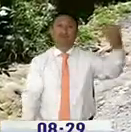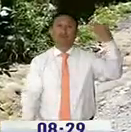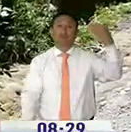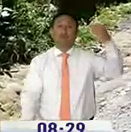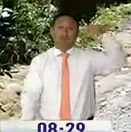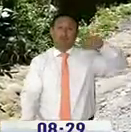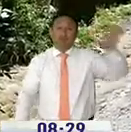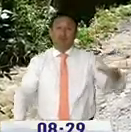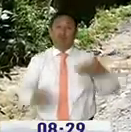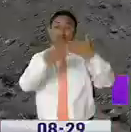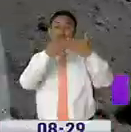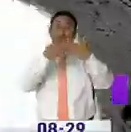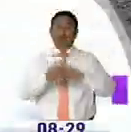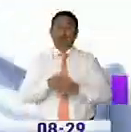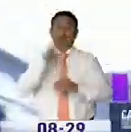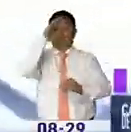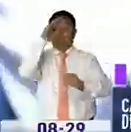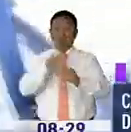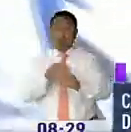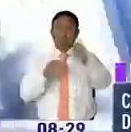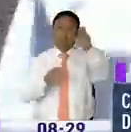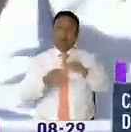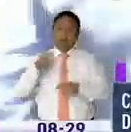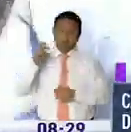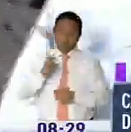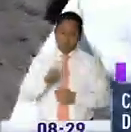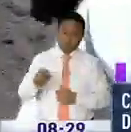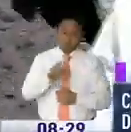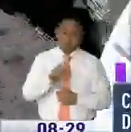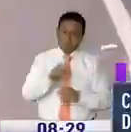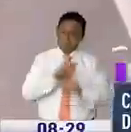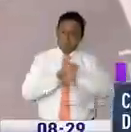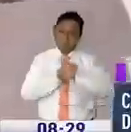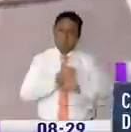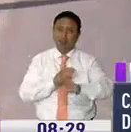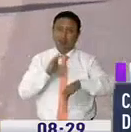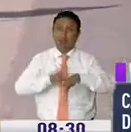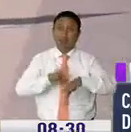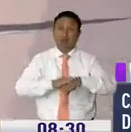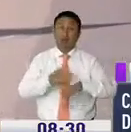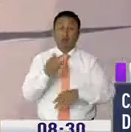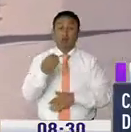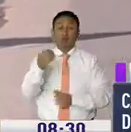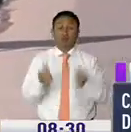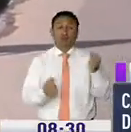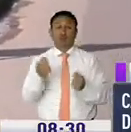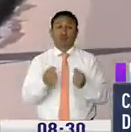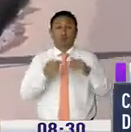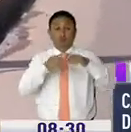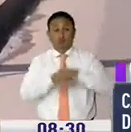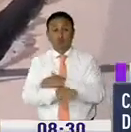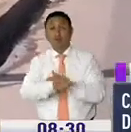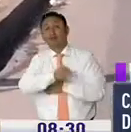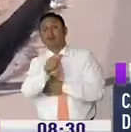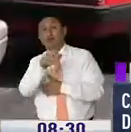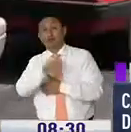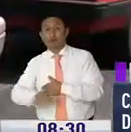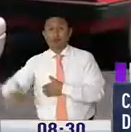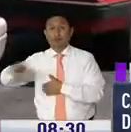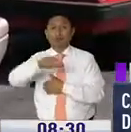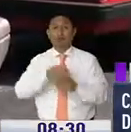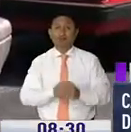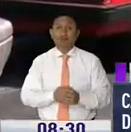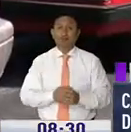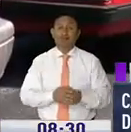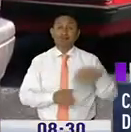ciudades. El objetivo es evitar el paso de personas que no pertenezcan a estas, debido al alto porcentaje de autos que ingresan de otras provincias. Cristian